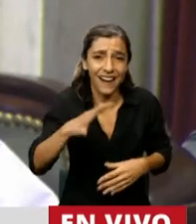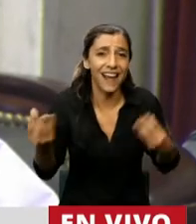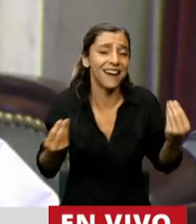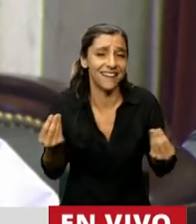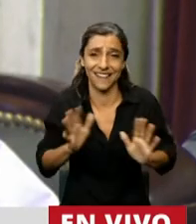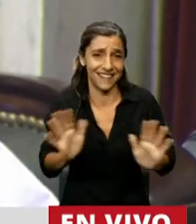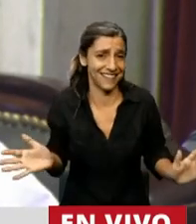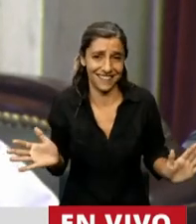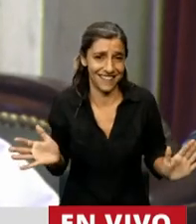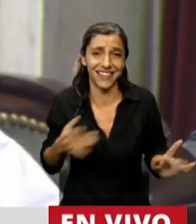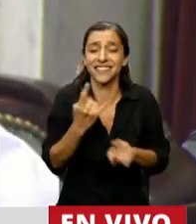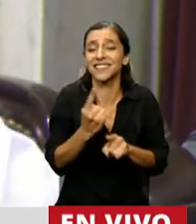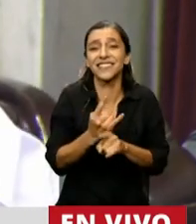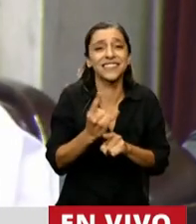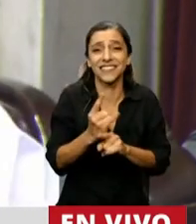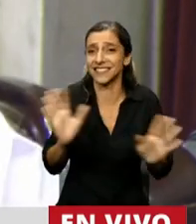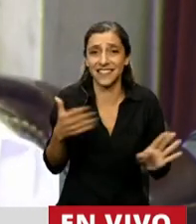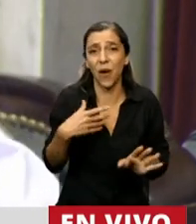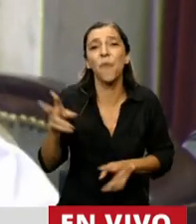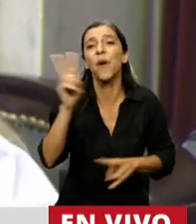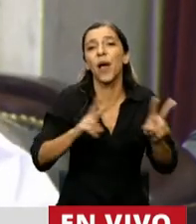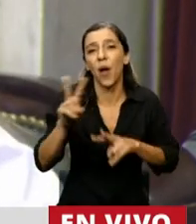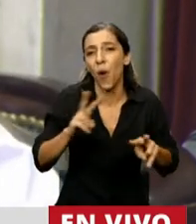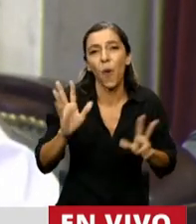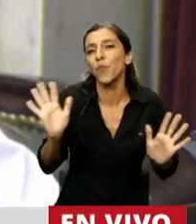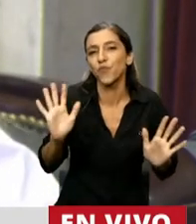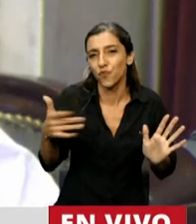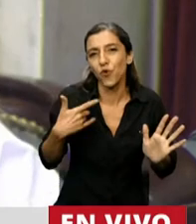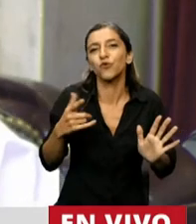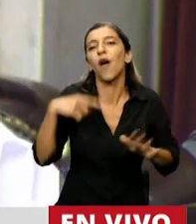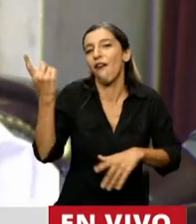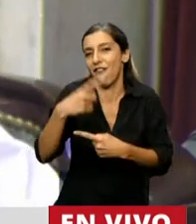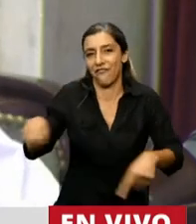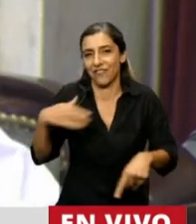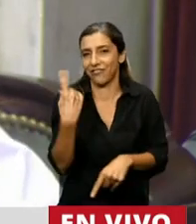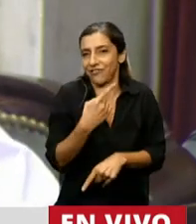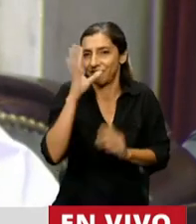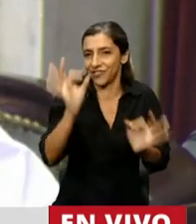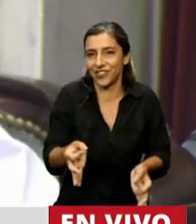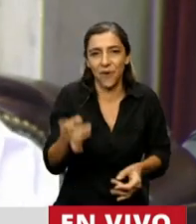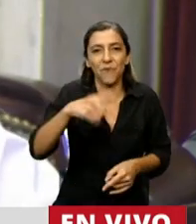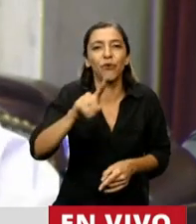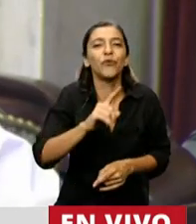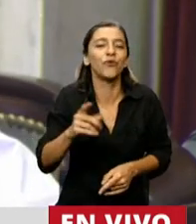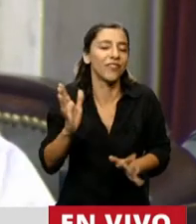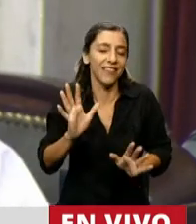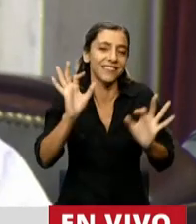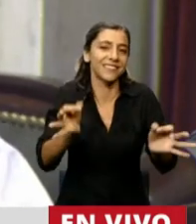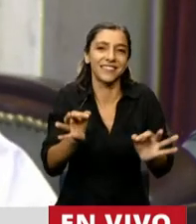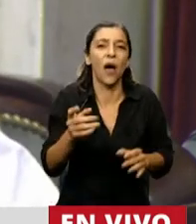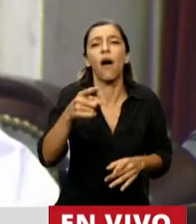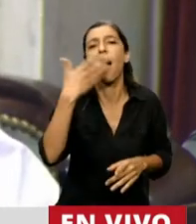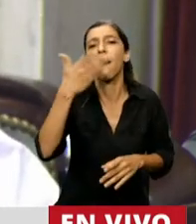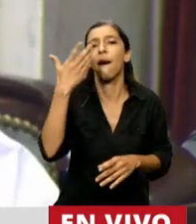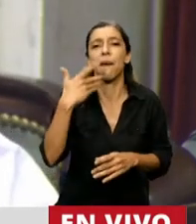sus fines siempre justifican los medios. Pero señores, por más que a ustedes les guste traer el relato de las leyes, tenemos